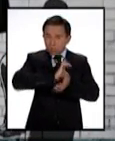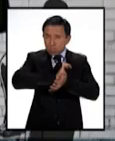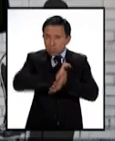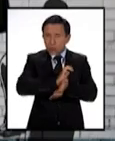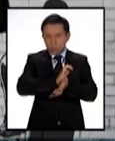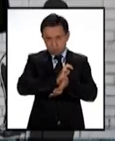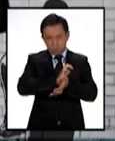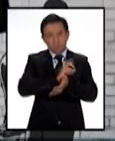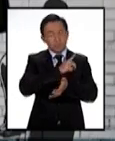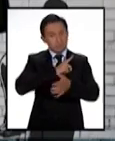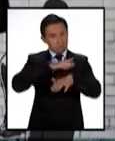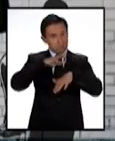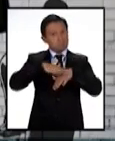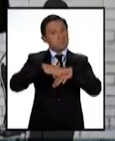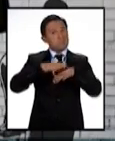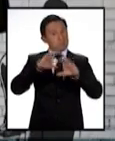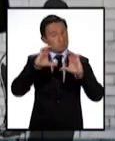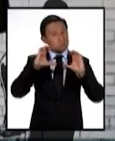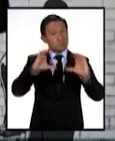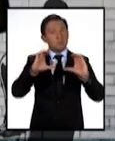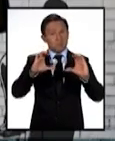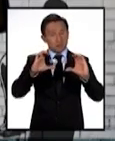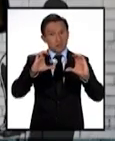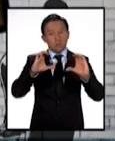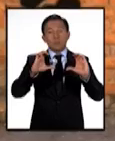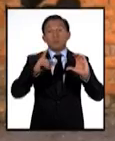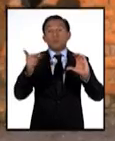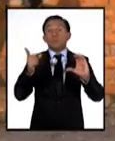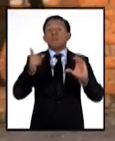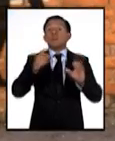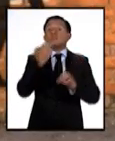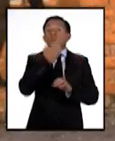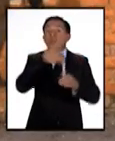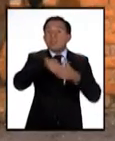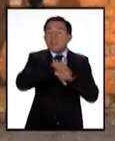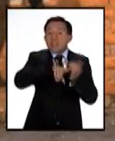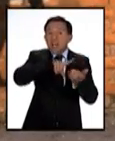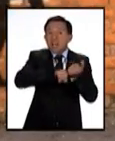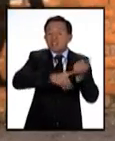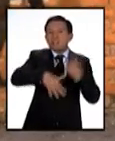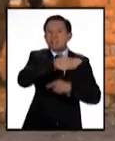rojos. La violencia escolar acecha a nuestros niños.